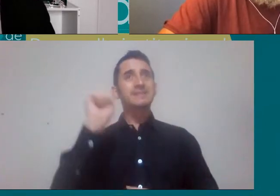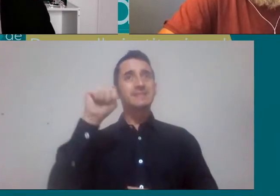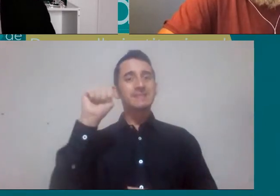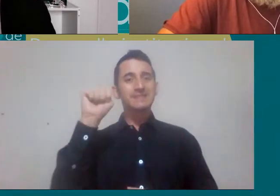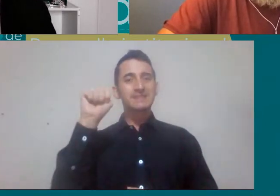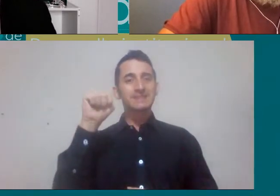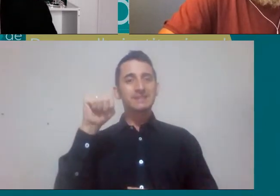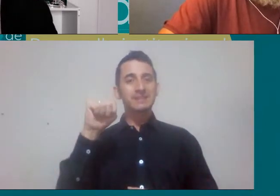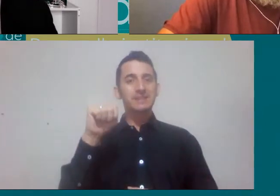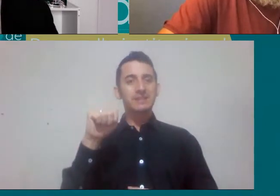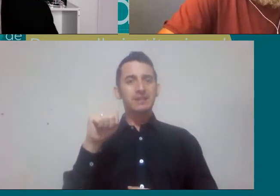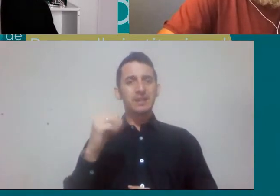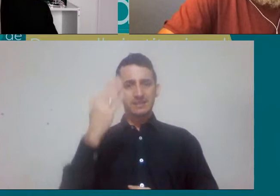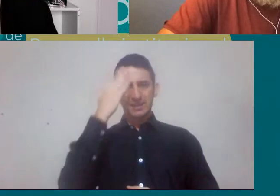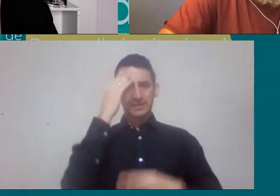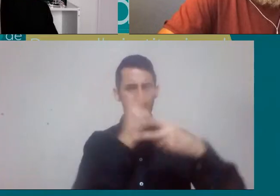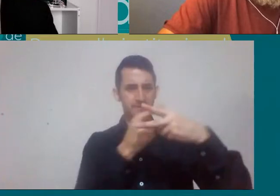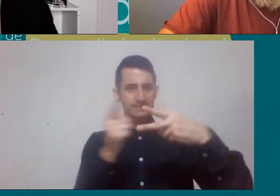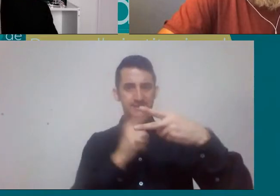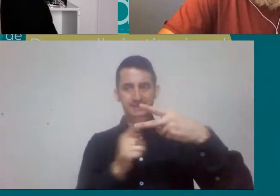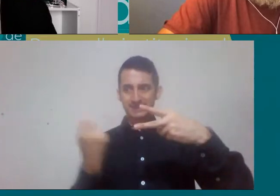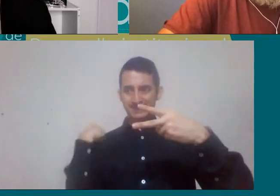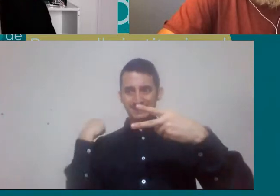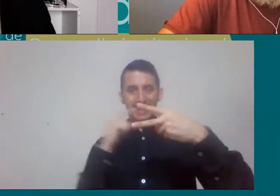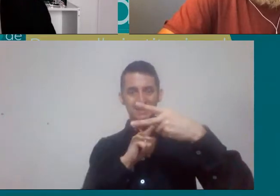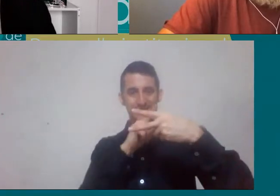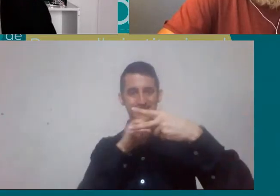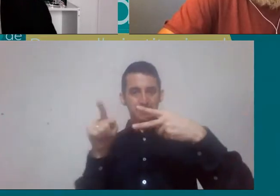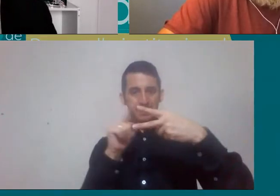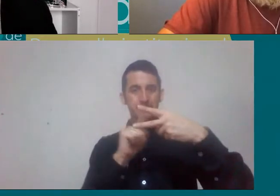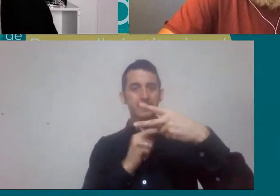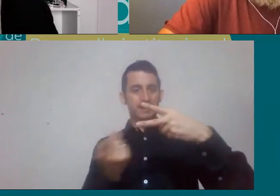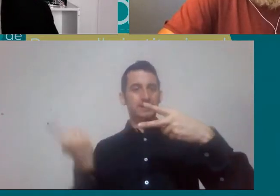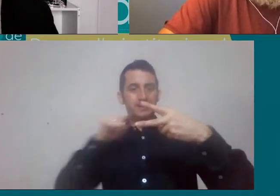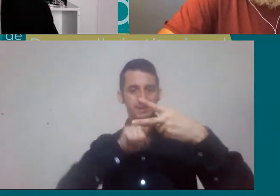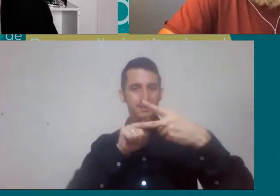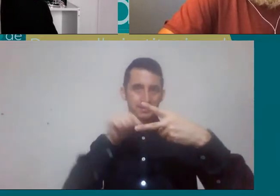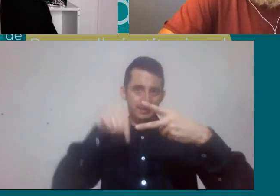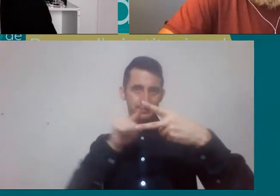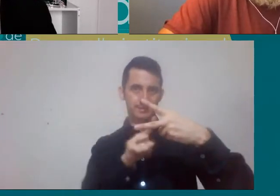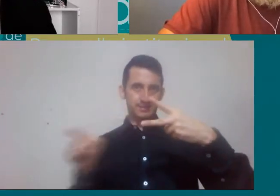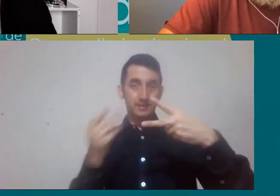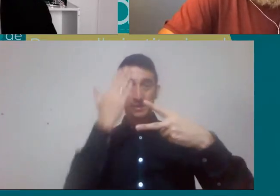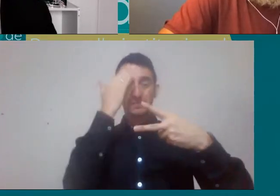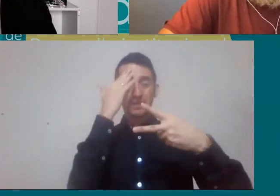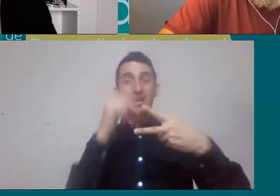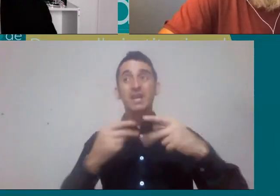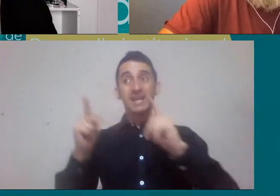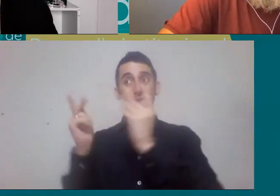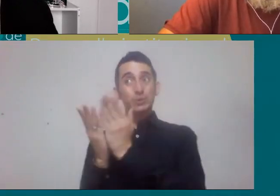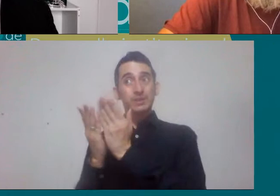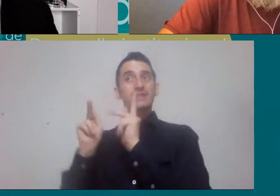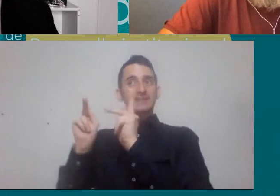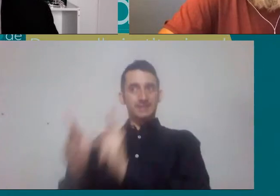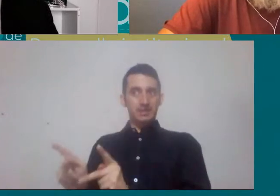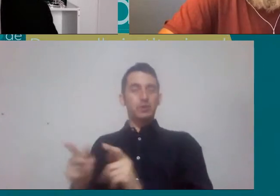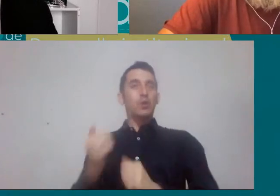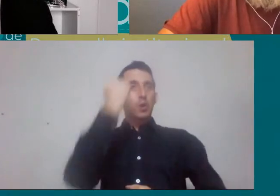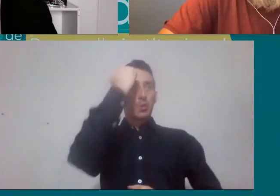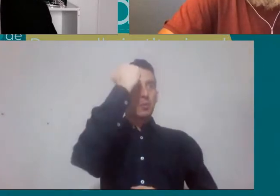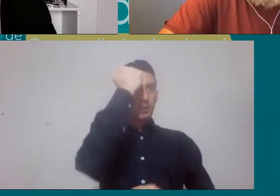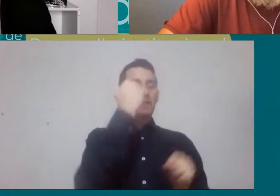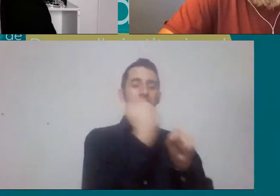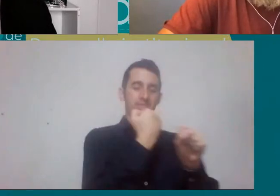Sí. Estas fueron 2 semanas para los chicos de descanso, pero para los docentes continúan la mayoría